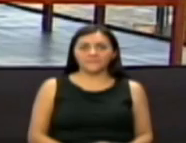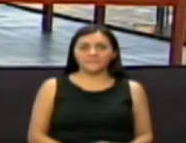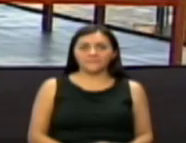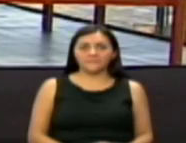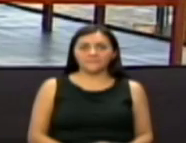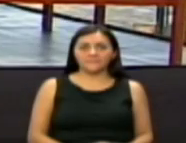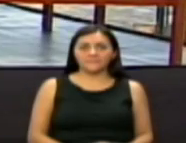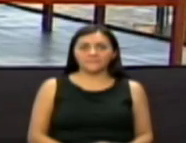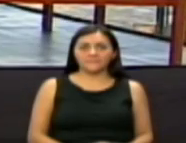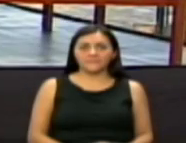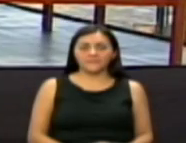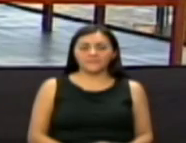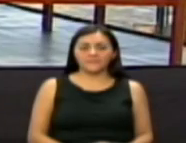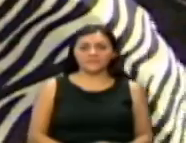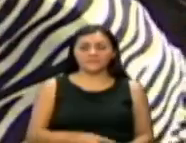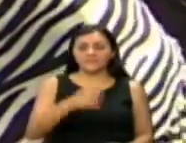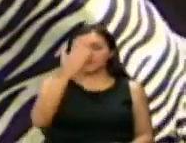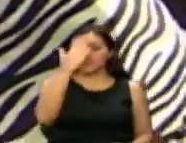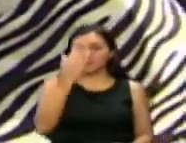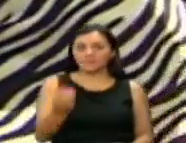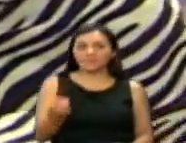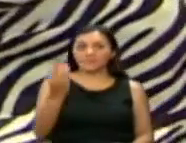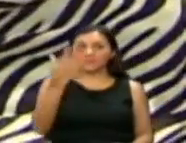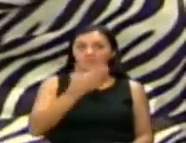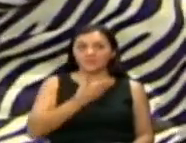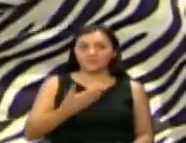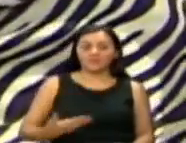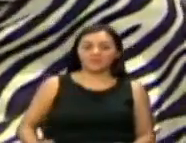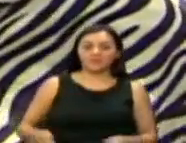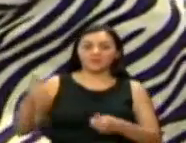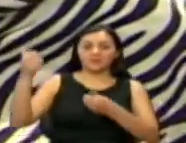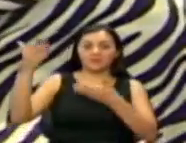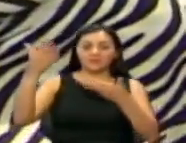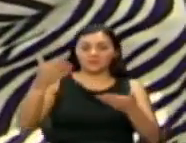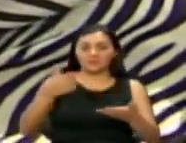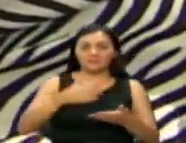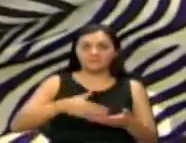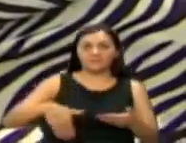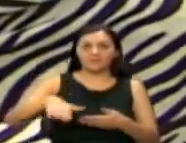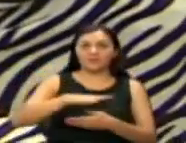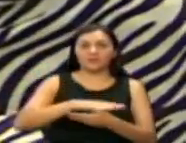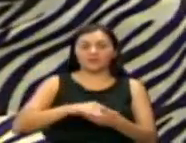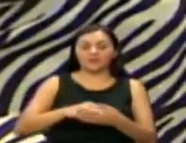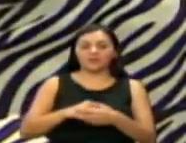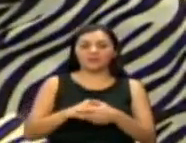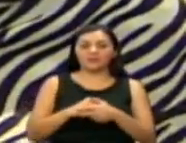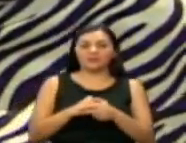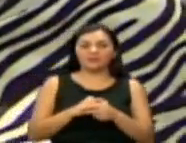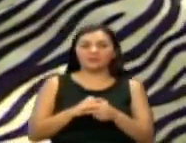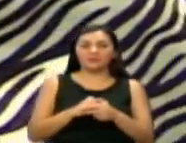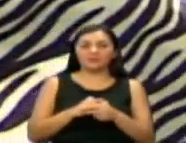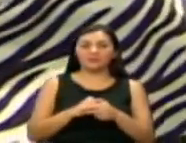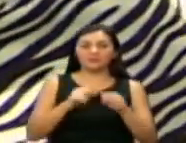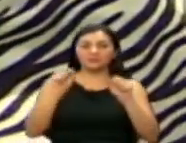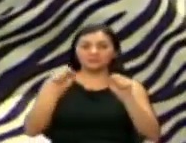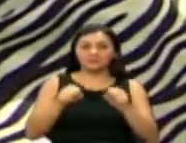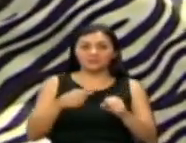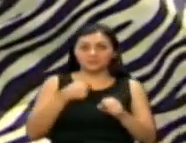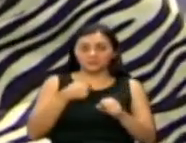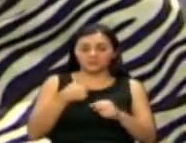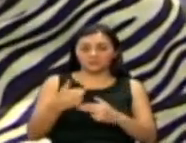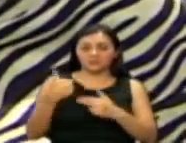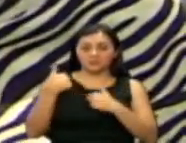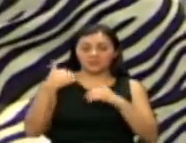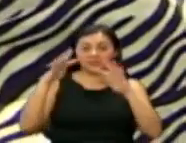Senagua. Buenos días, señor presidente. Bienvenido a nuestra tierra. Gracias. Al norte del país. Sí, como Secretaría del Agua